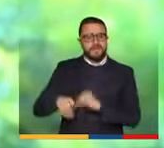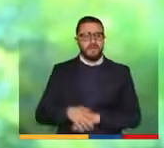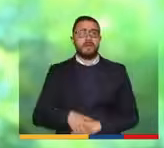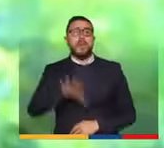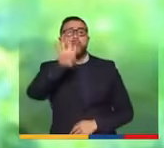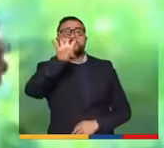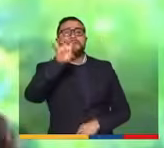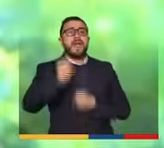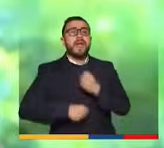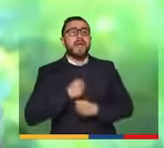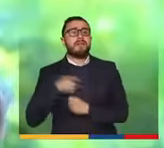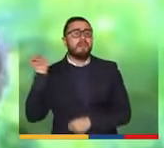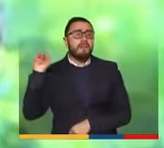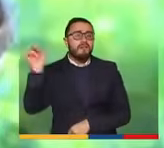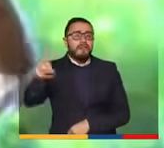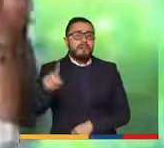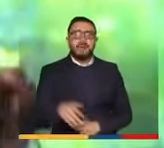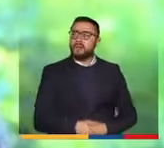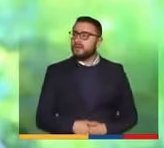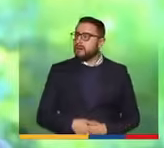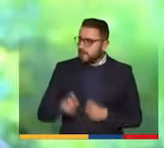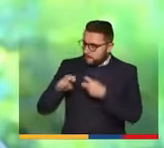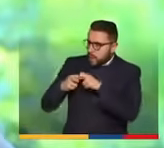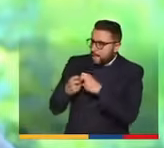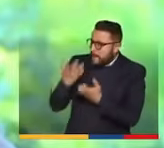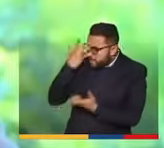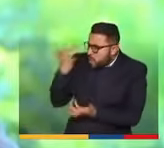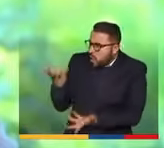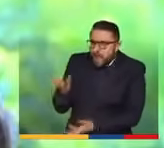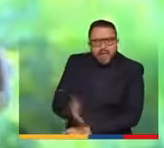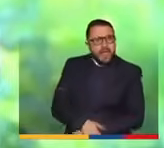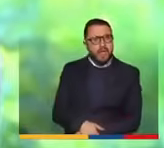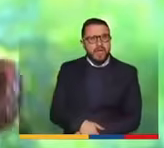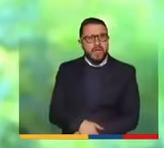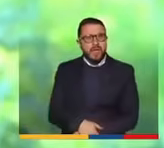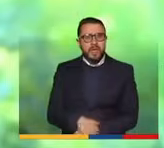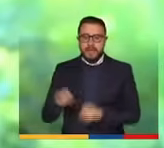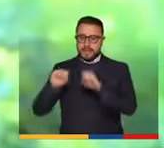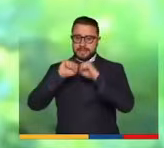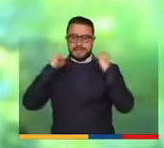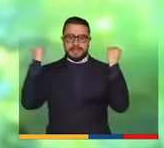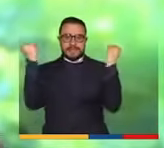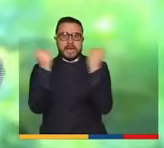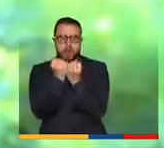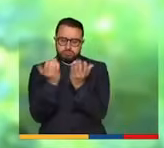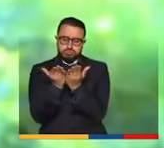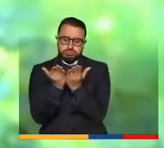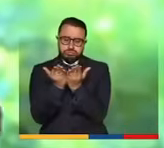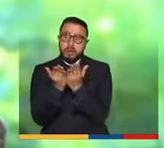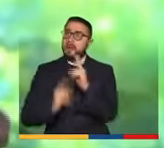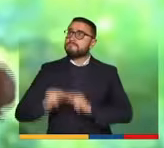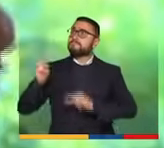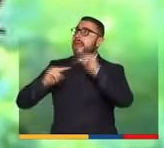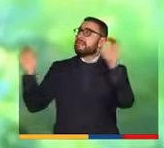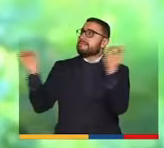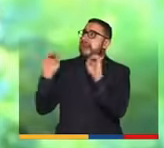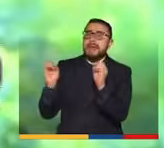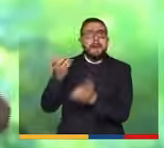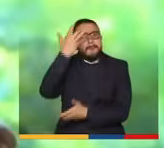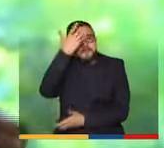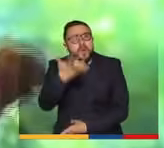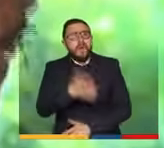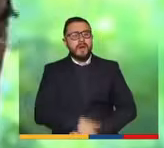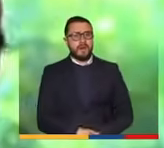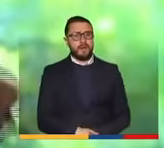9 años. ¿Cuál es el problema para terminar un salón de estudios? ¿Cuál es el problema para que